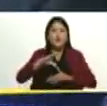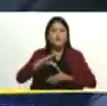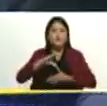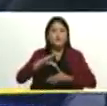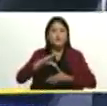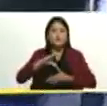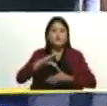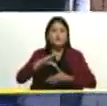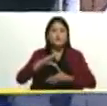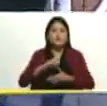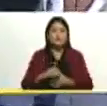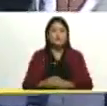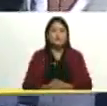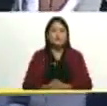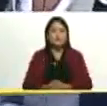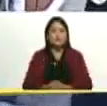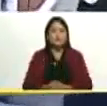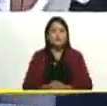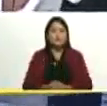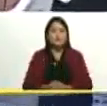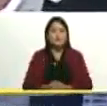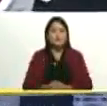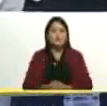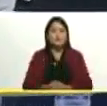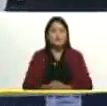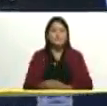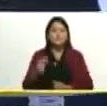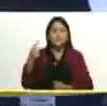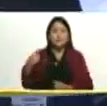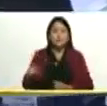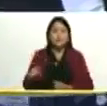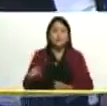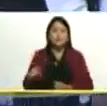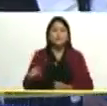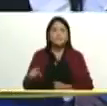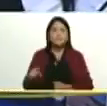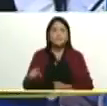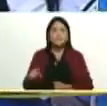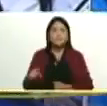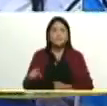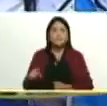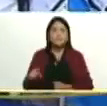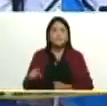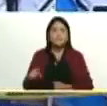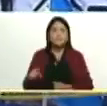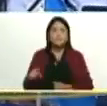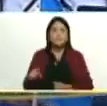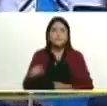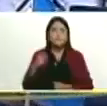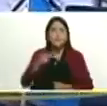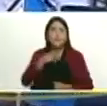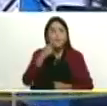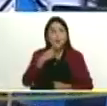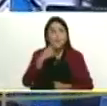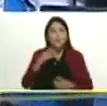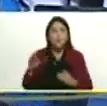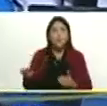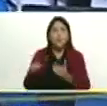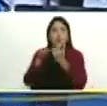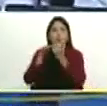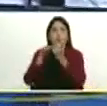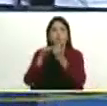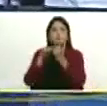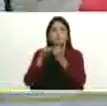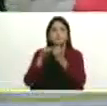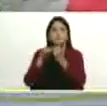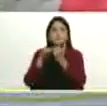tenga políticas comunes en